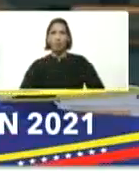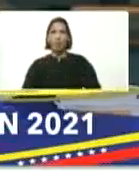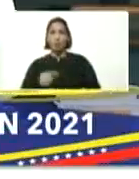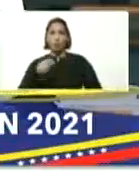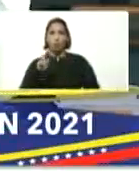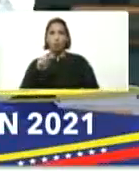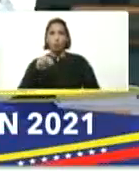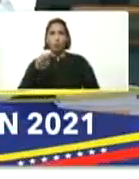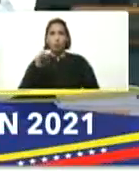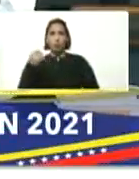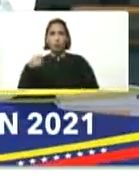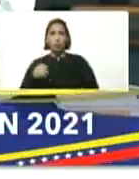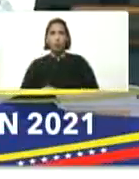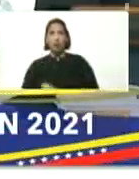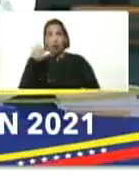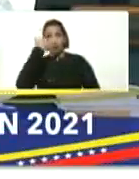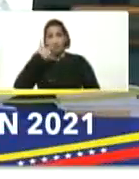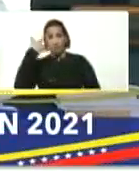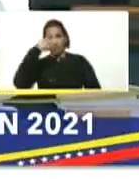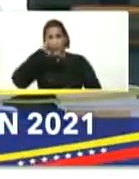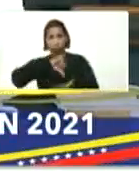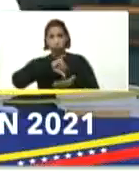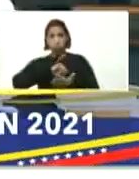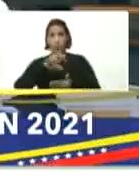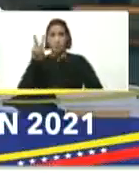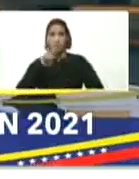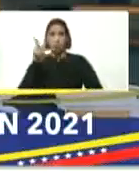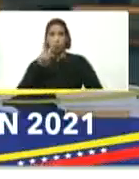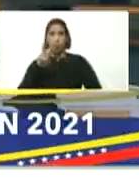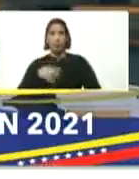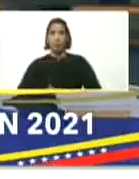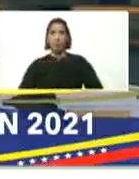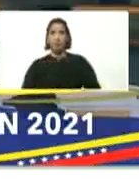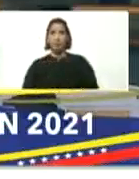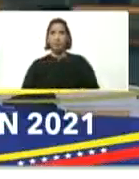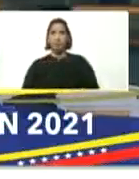Bienvenido. África en Venezuela, Túnez en Venezuela.